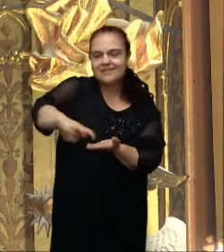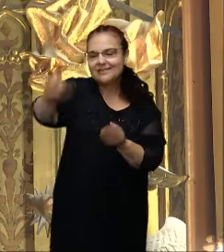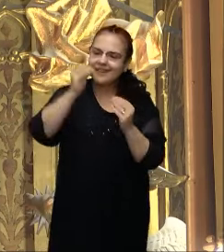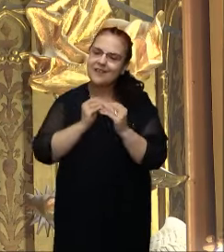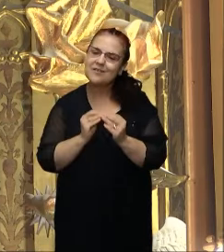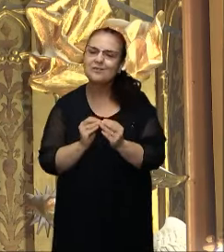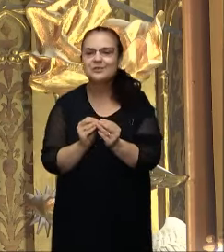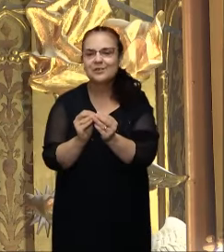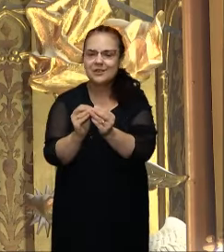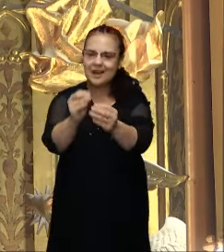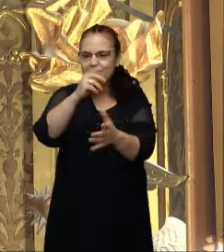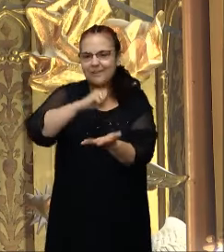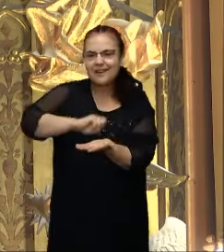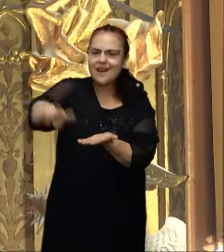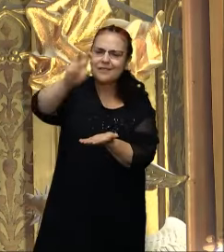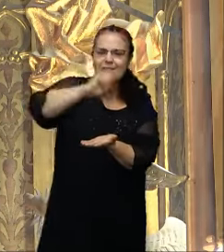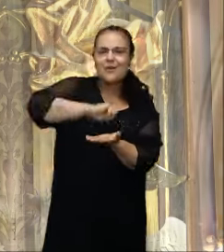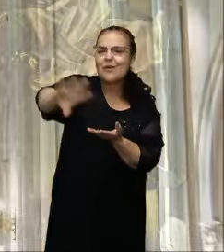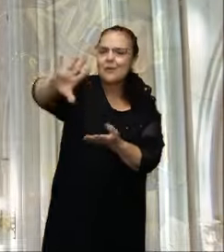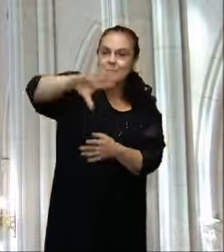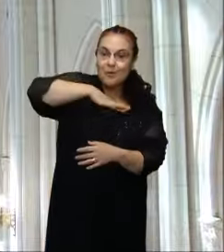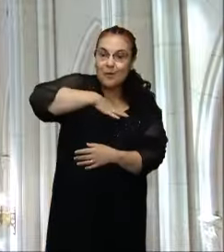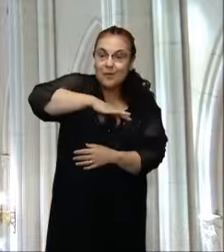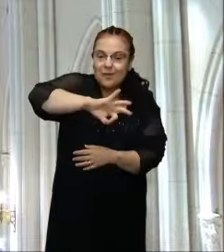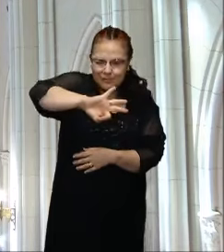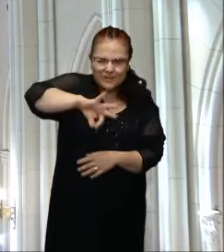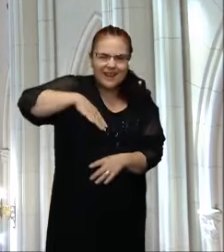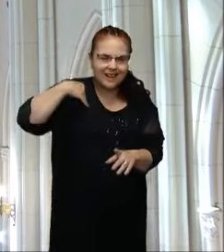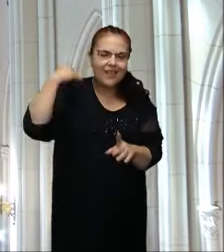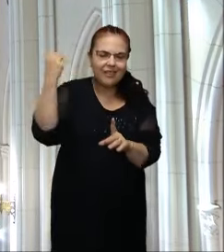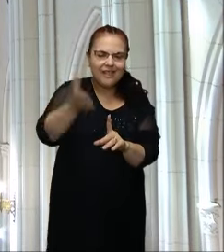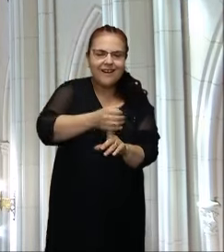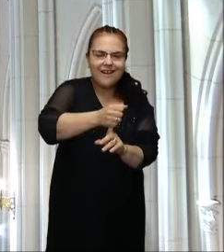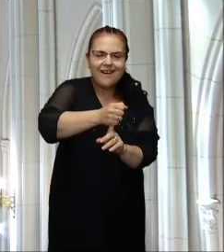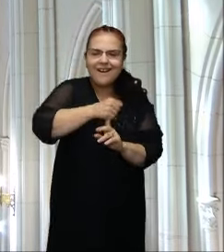camina y juntos caminando podremos